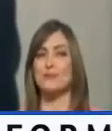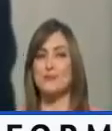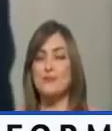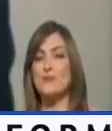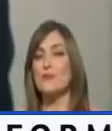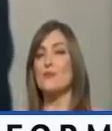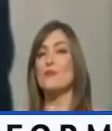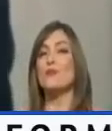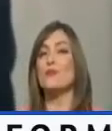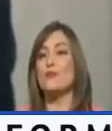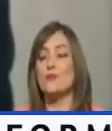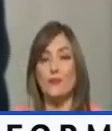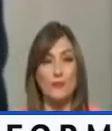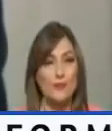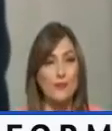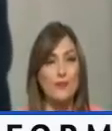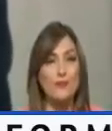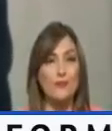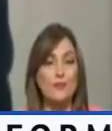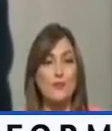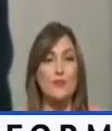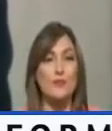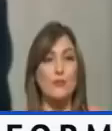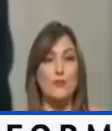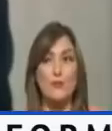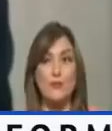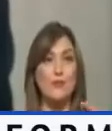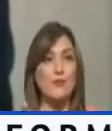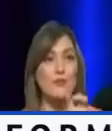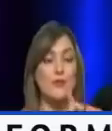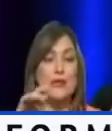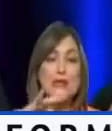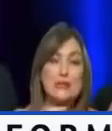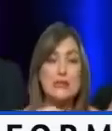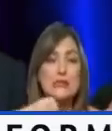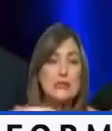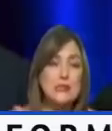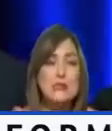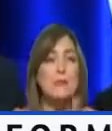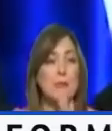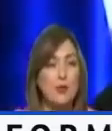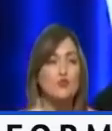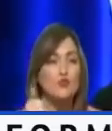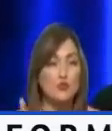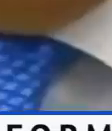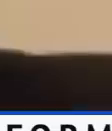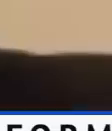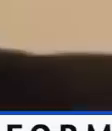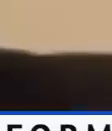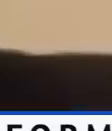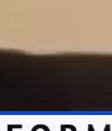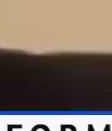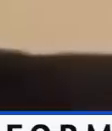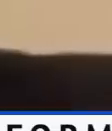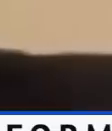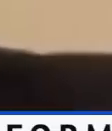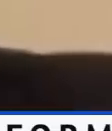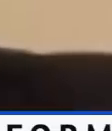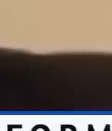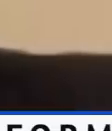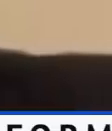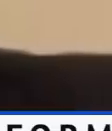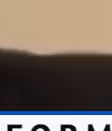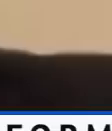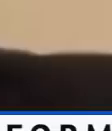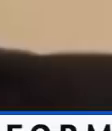el tiempo perdido e iniciar pronto un trabajo entre los sectores público y privado. Si se toman las medidas estructurales correctas, el país empieza a